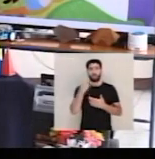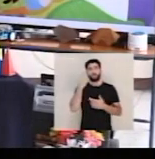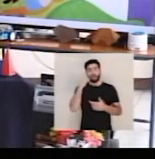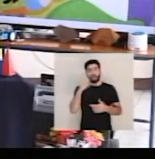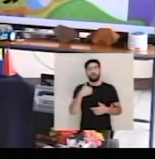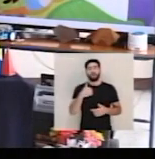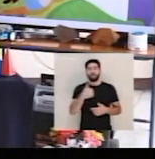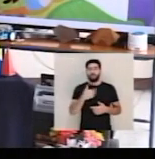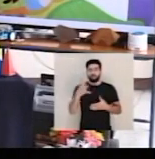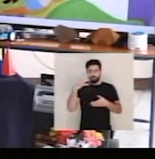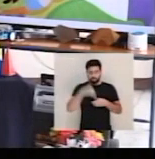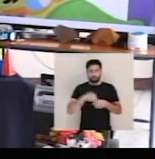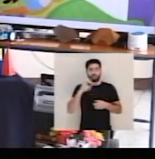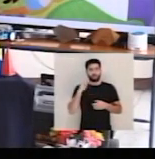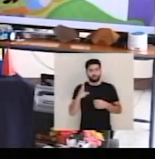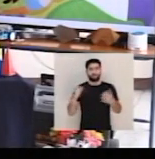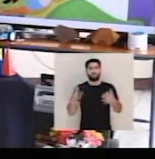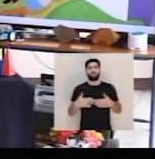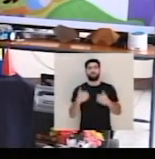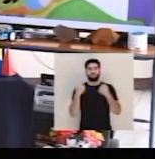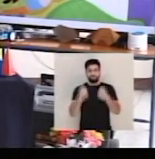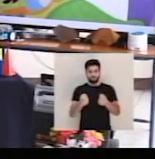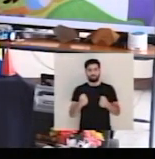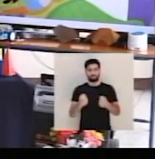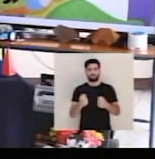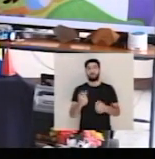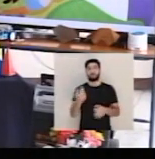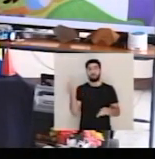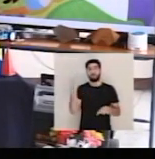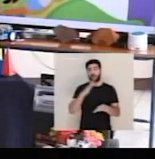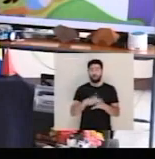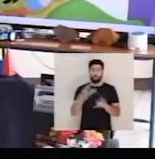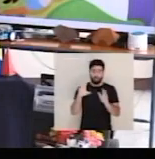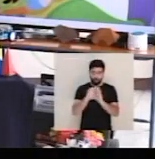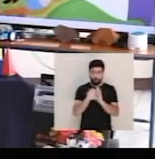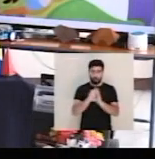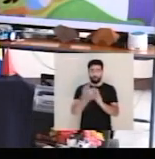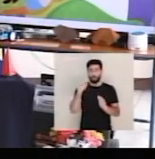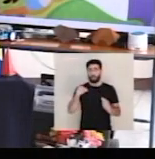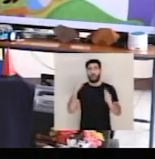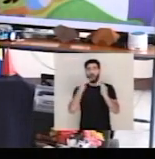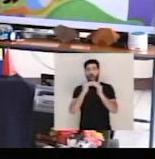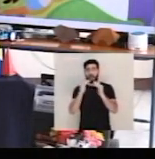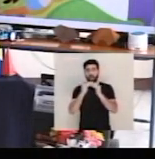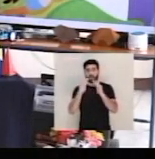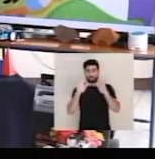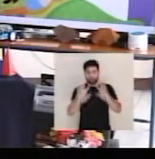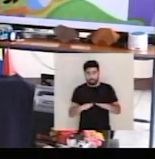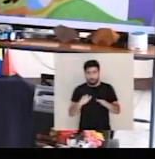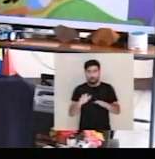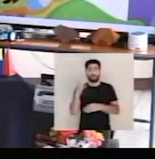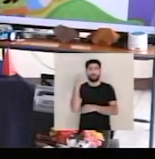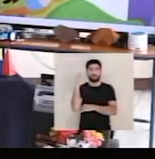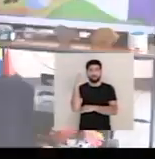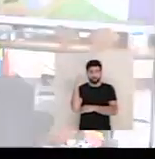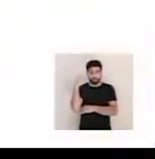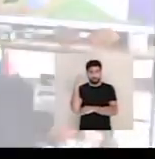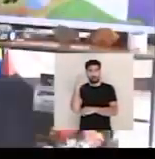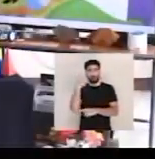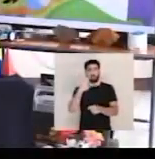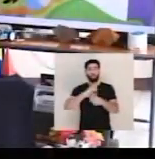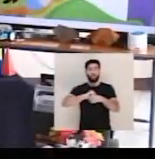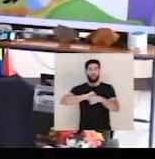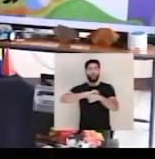ayudar a mantenernos sanos, ¿sí? Más ahorita que estamos en época de emergencia por